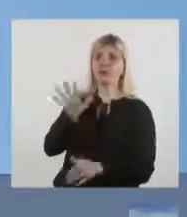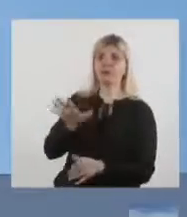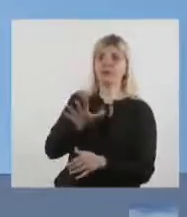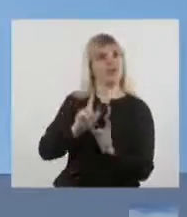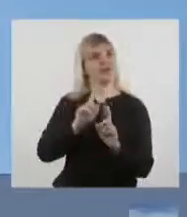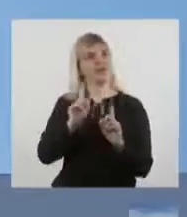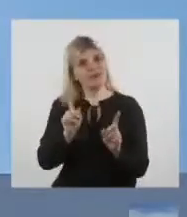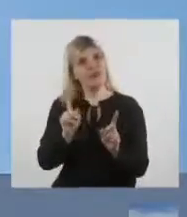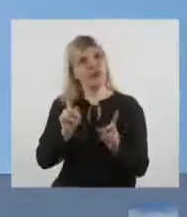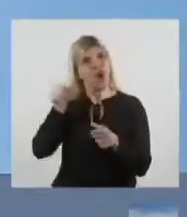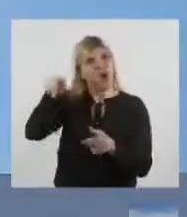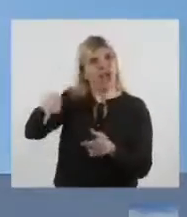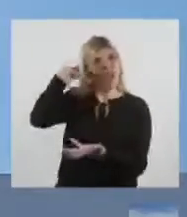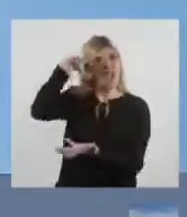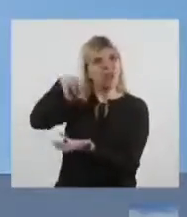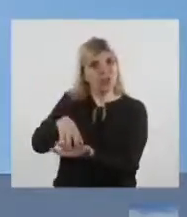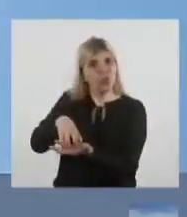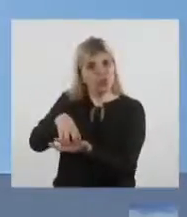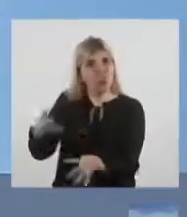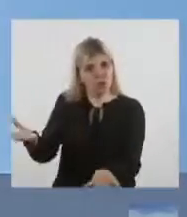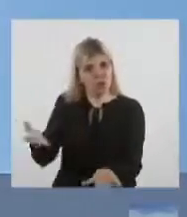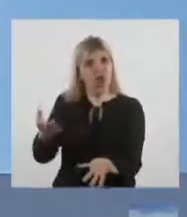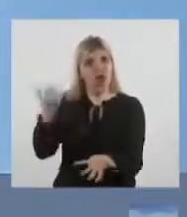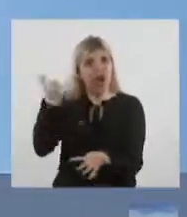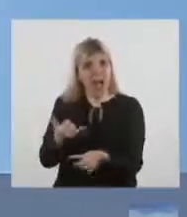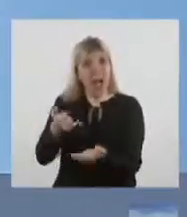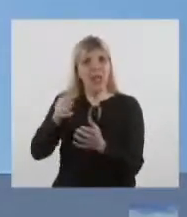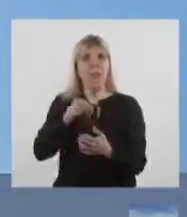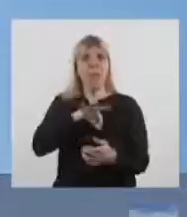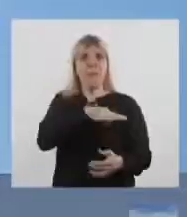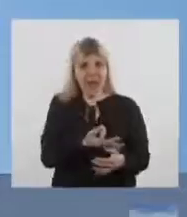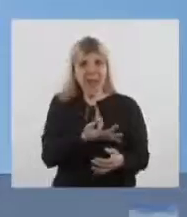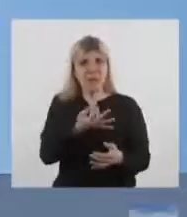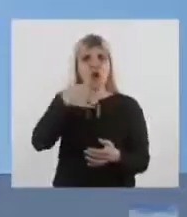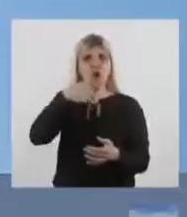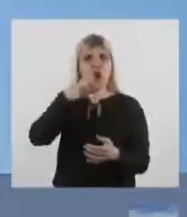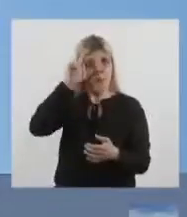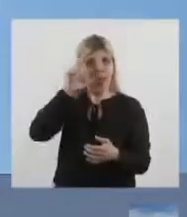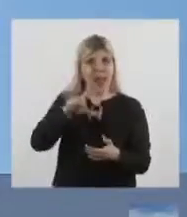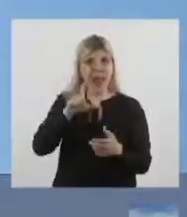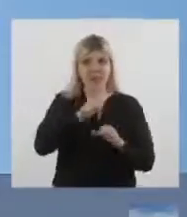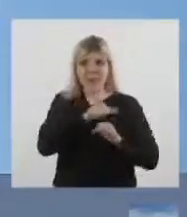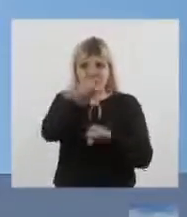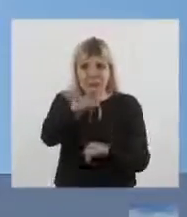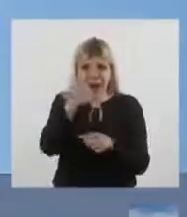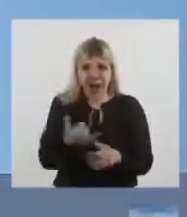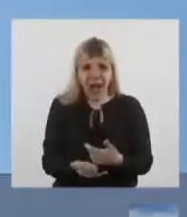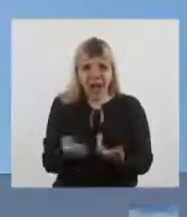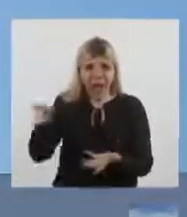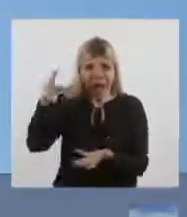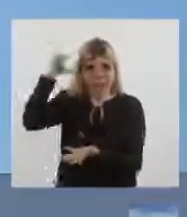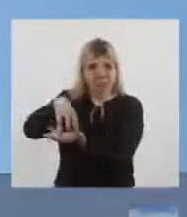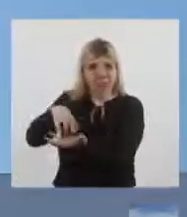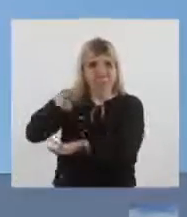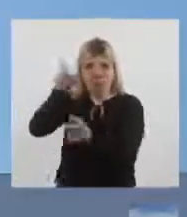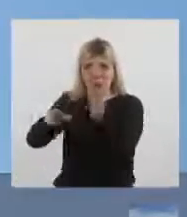es un instituto que tiene varios premios nobel es entre su planta de científicos